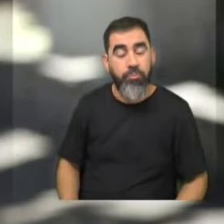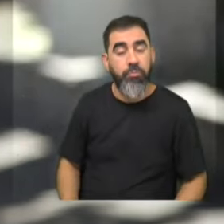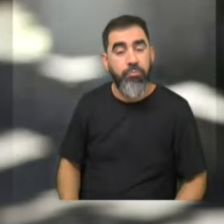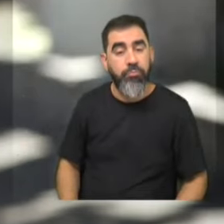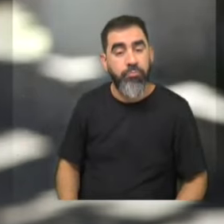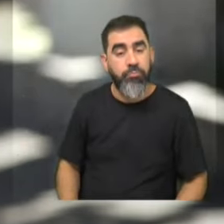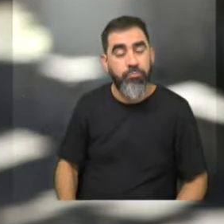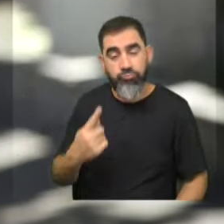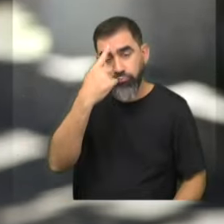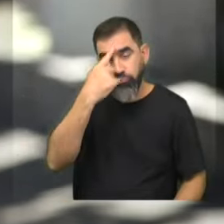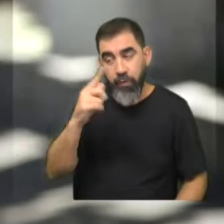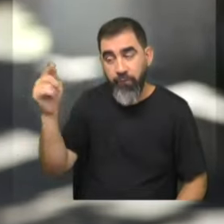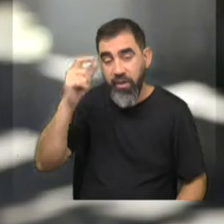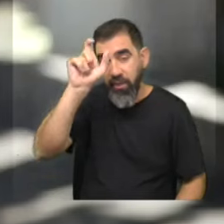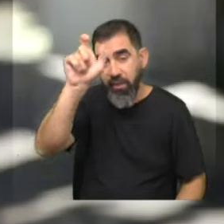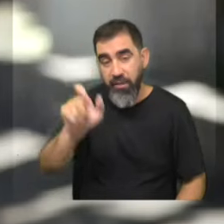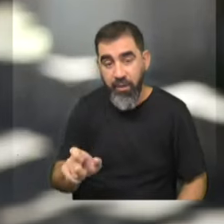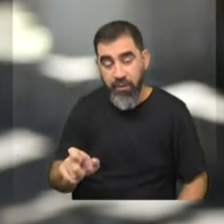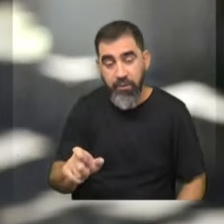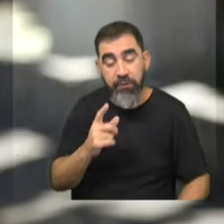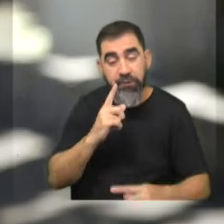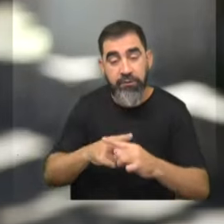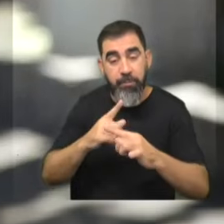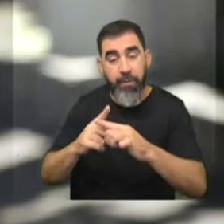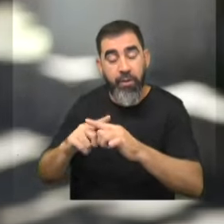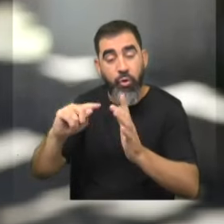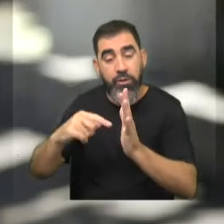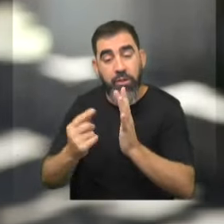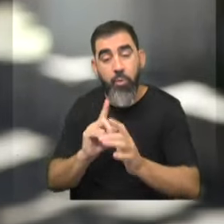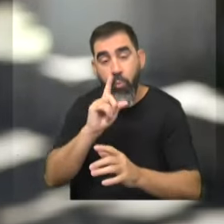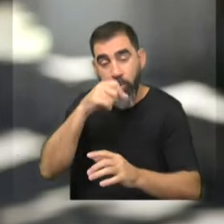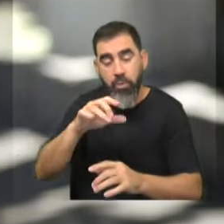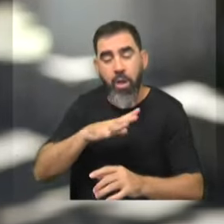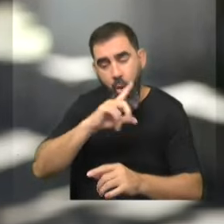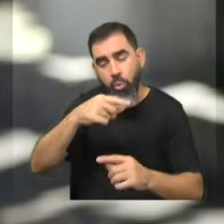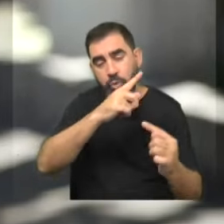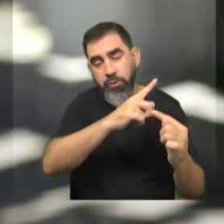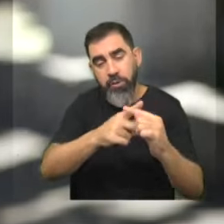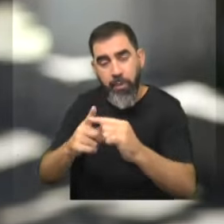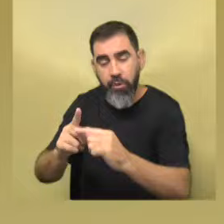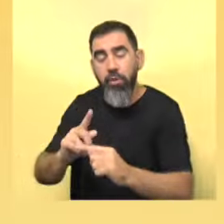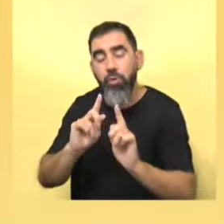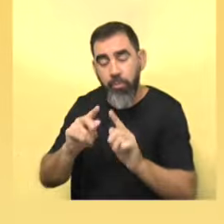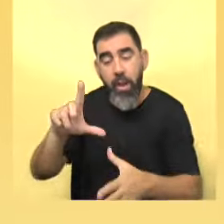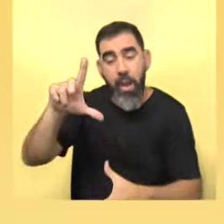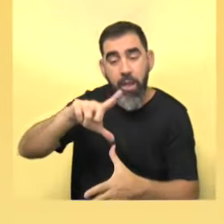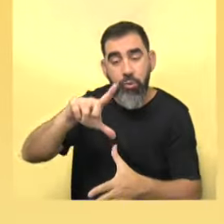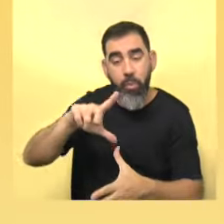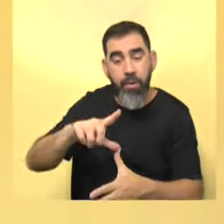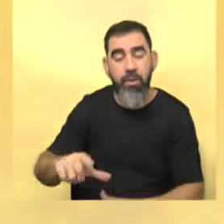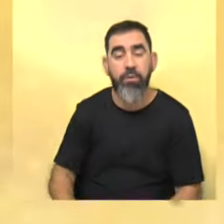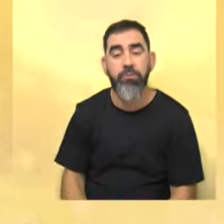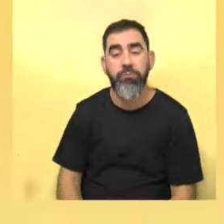imagen proveniente de Italia que se encuentra en el Cementerio Central de Montevideo, pero también la podemos rastrear en otros cementerios de Latinoamérica.